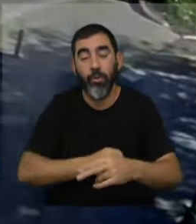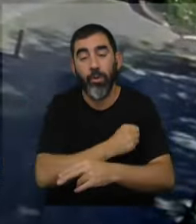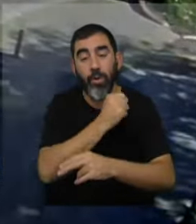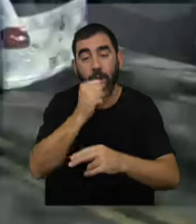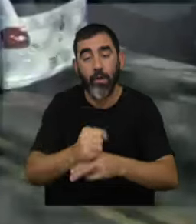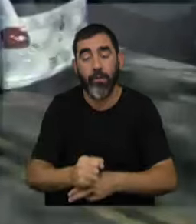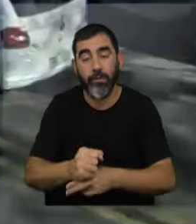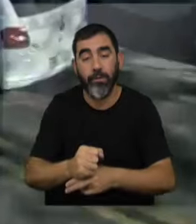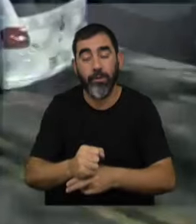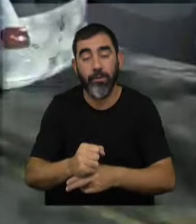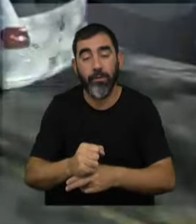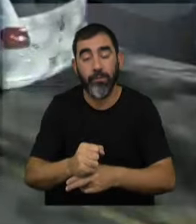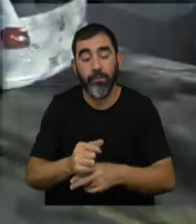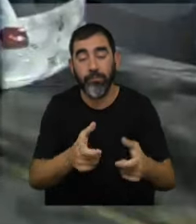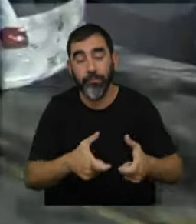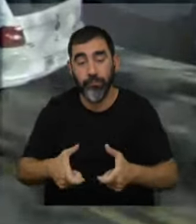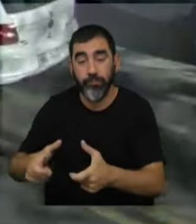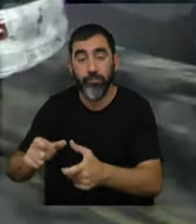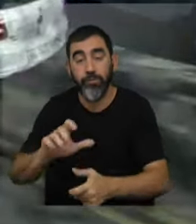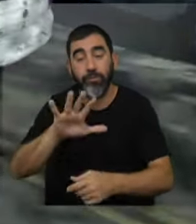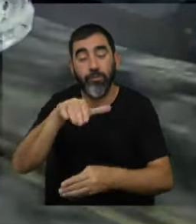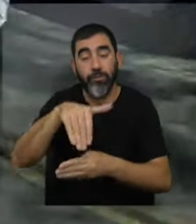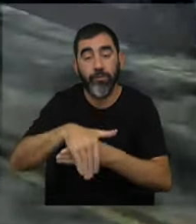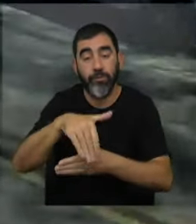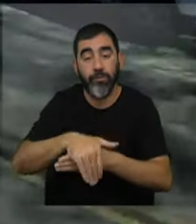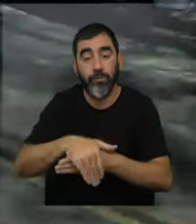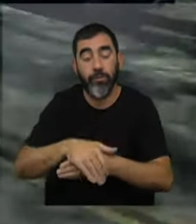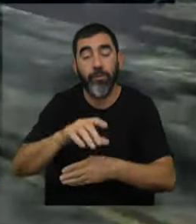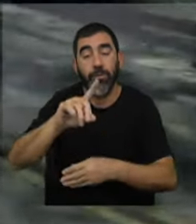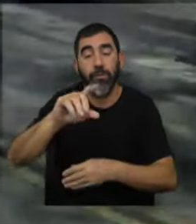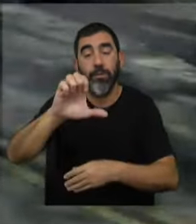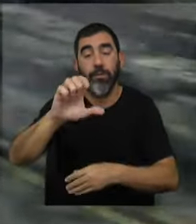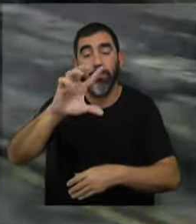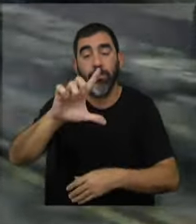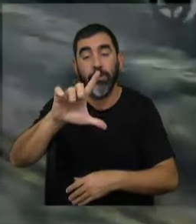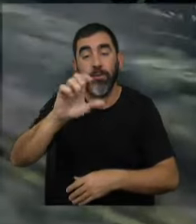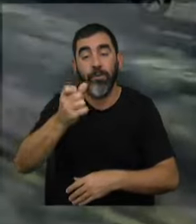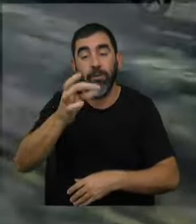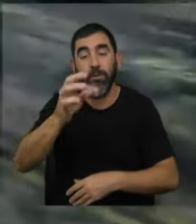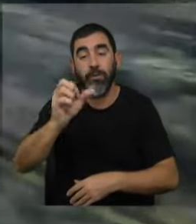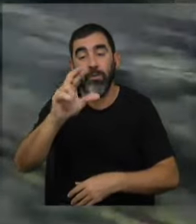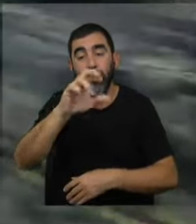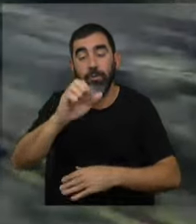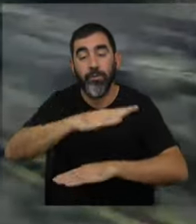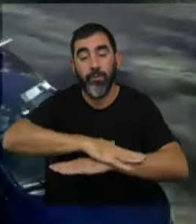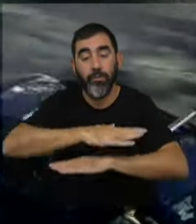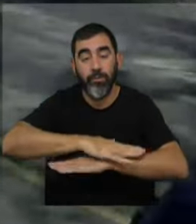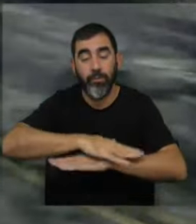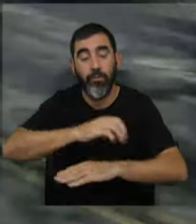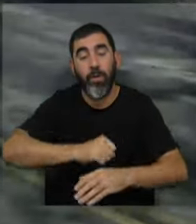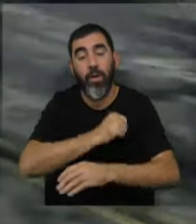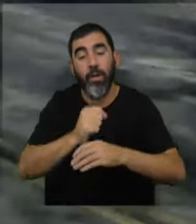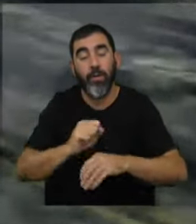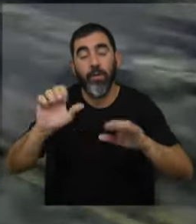valleja hay obras de saneamiento hasta las 5 de la tarde Luis de la Torre entre Sarmiento y Carl hay carga y descarga hasta las